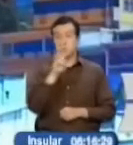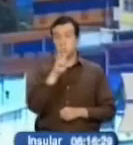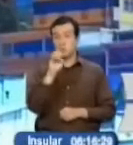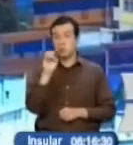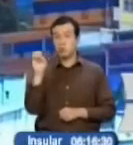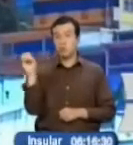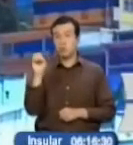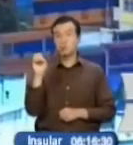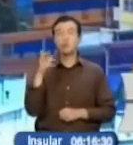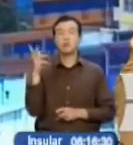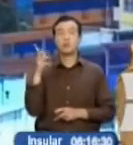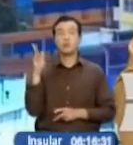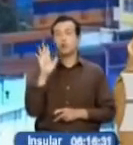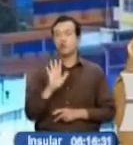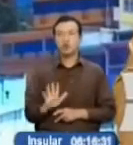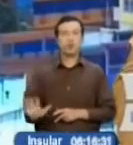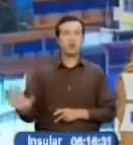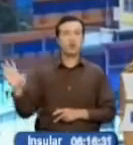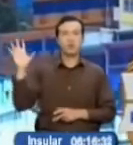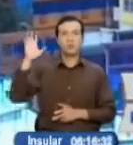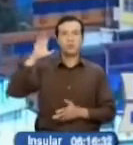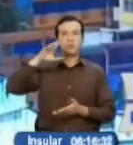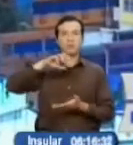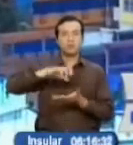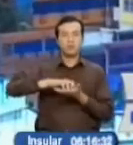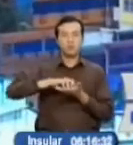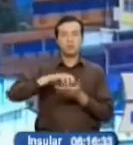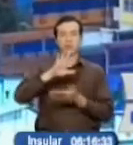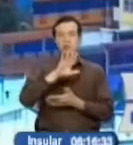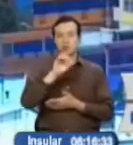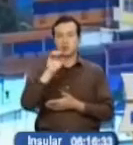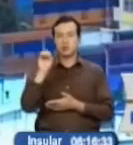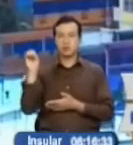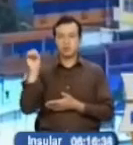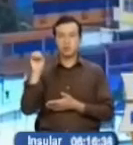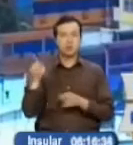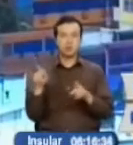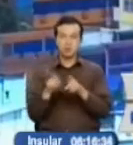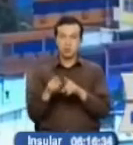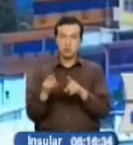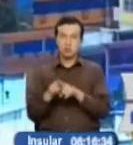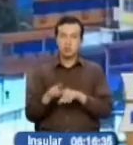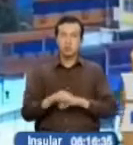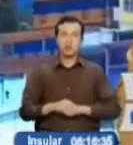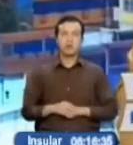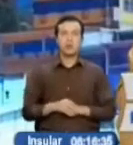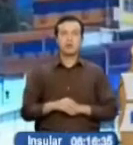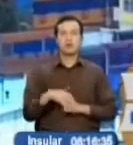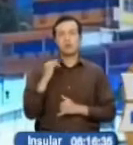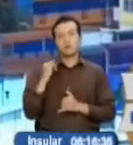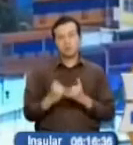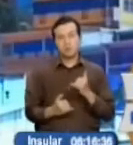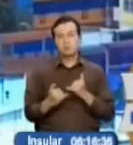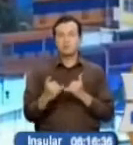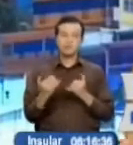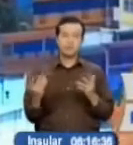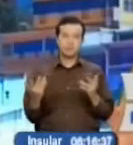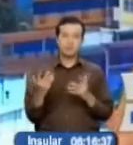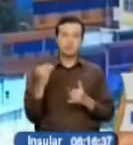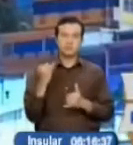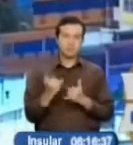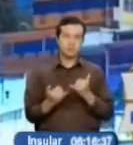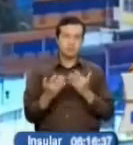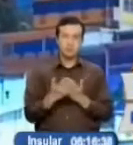1.400 provienen de toda la provincia. Entre los 500 también, pero entre los finalistas, que